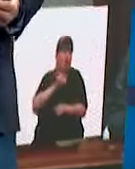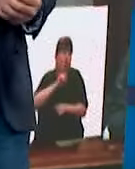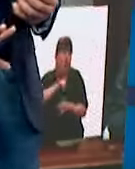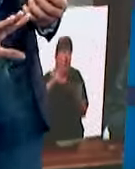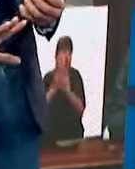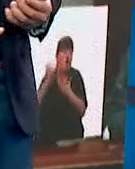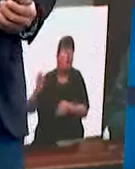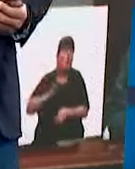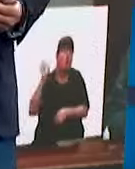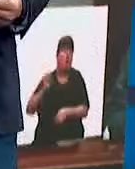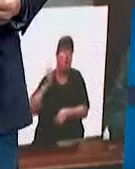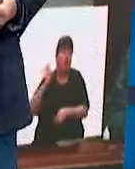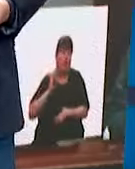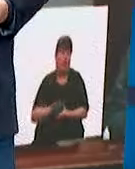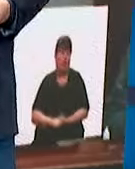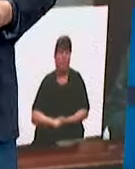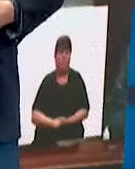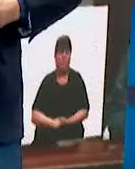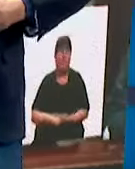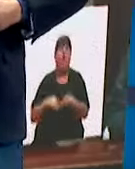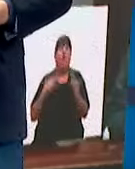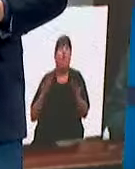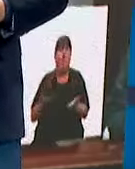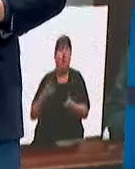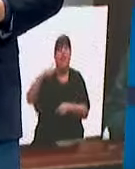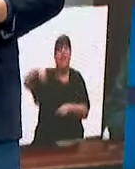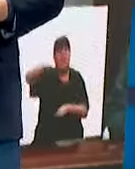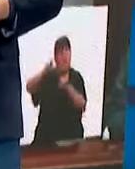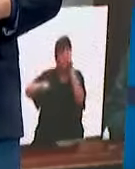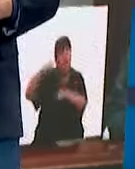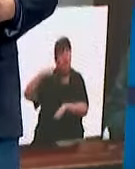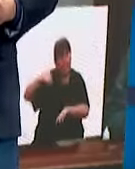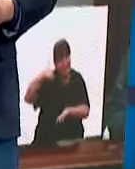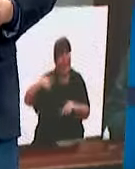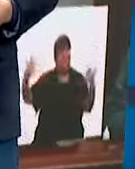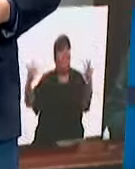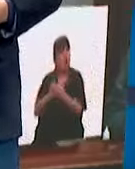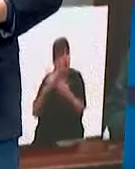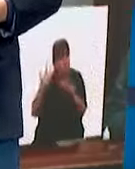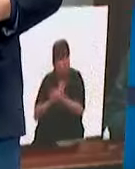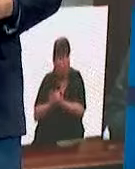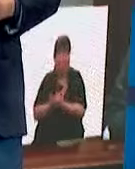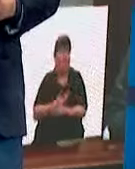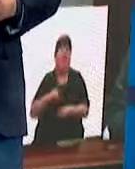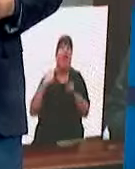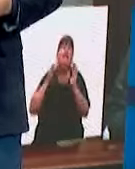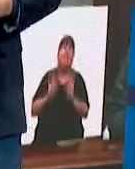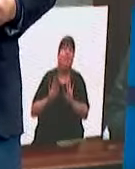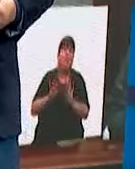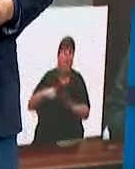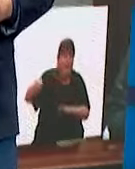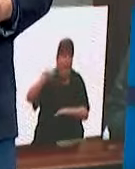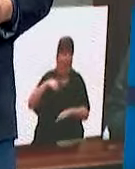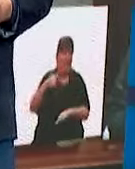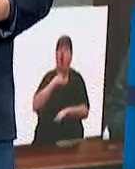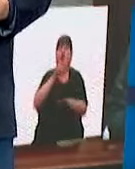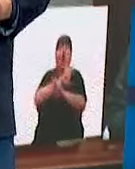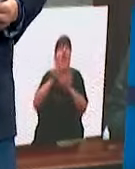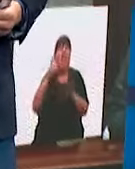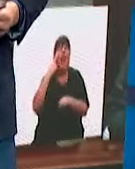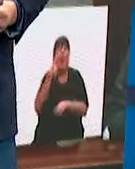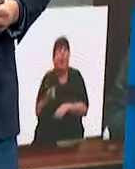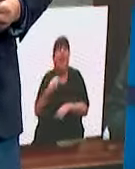claro. favor de la eliminación de ganancias. Bueno, meses después lo quiere restituir con este nuevo nombre que es restitución a los ingresos, el impuesto